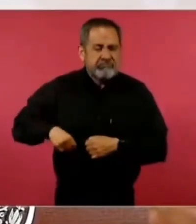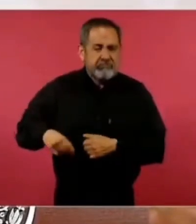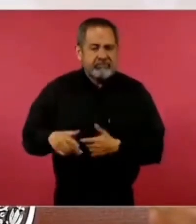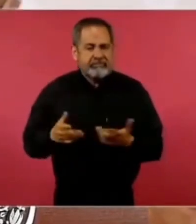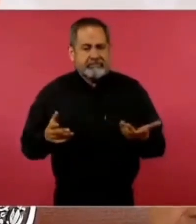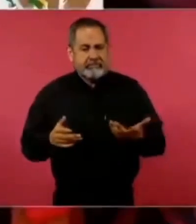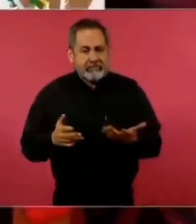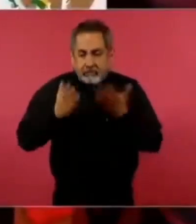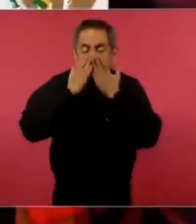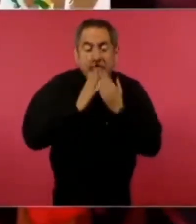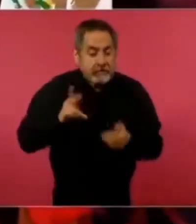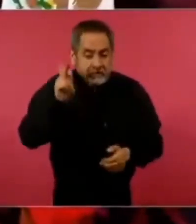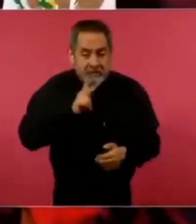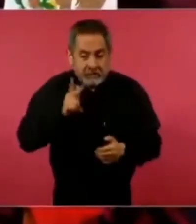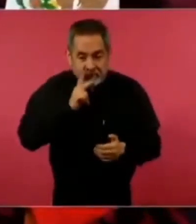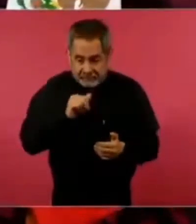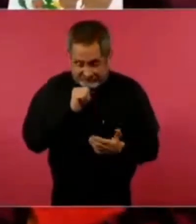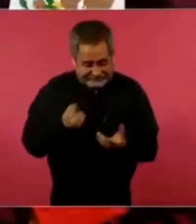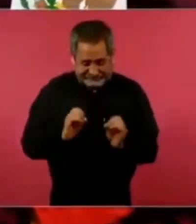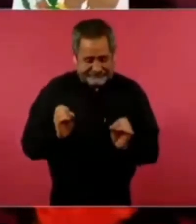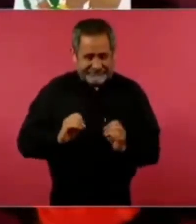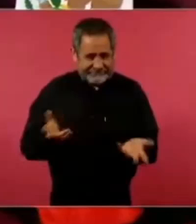sin pruebas,